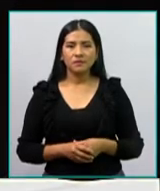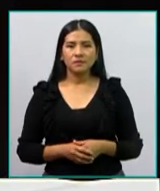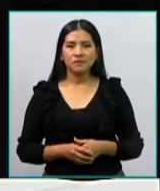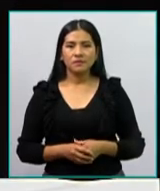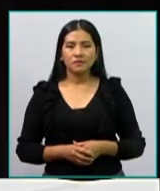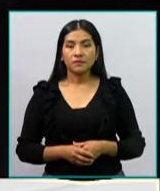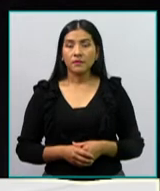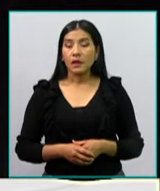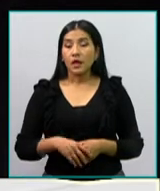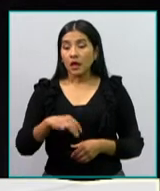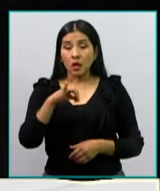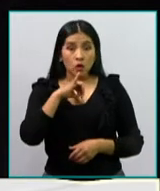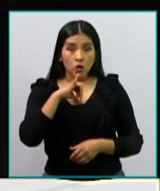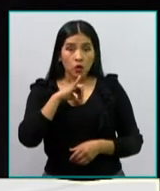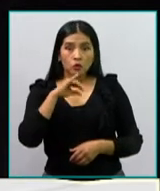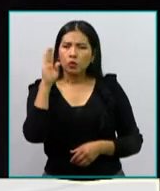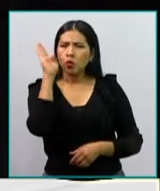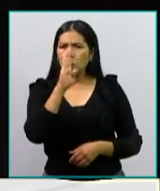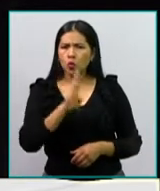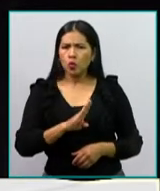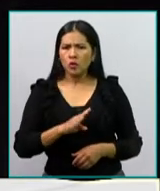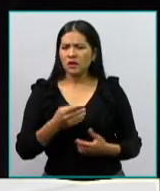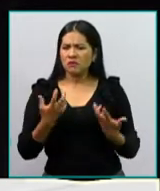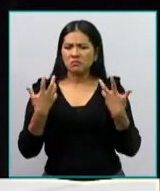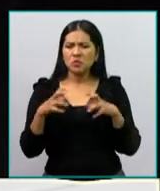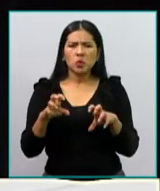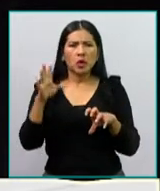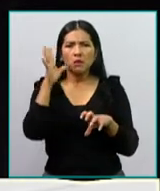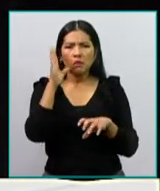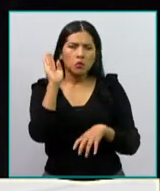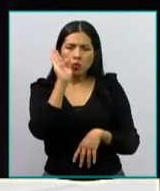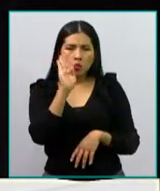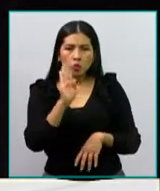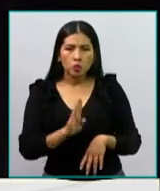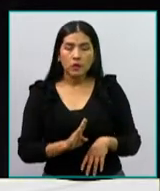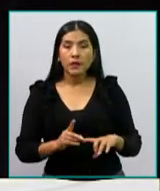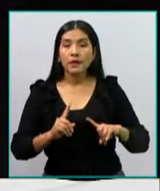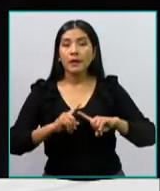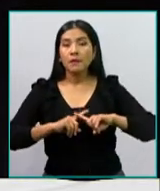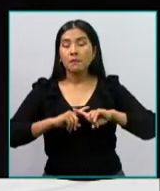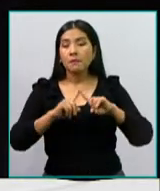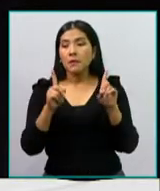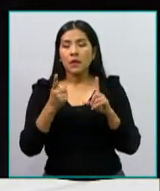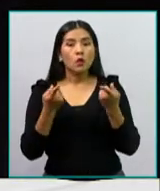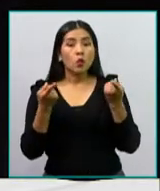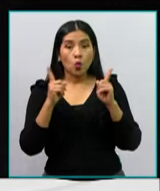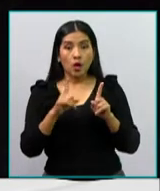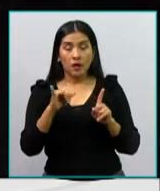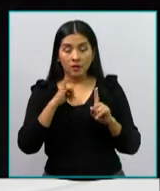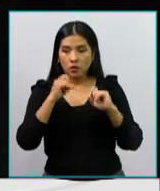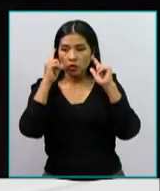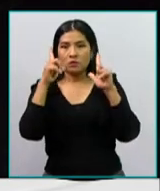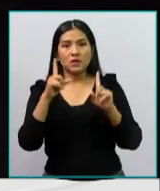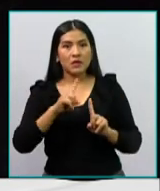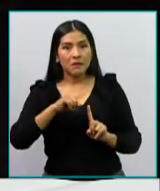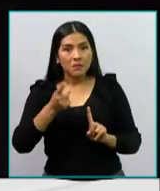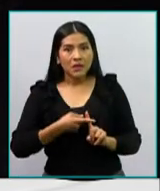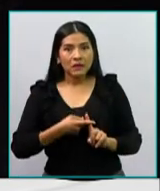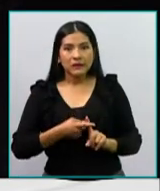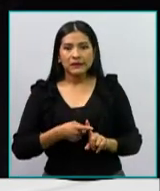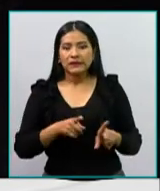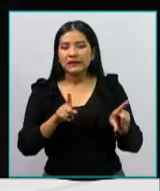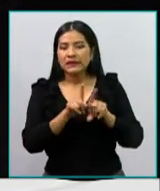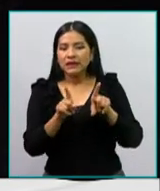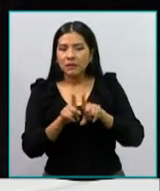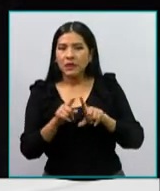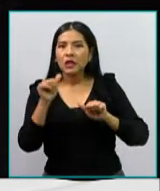Mira, nunca me he negado a ser mamá, ¿no? Entonces, pero cuando supe que estaba embarazada, también me cuestioné muchas